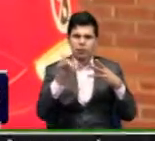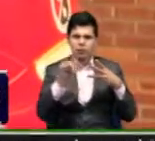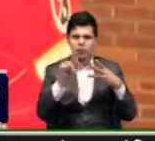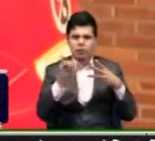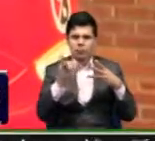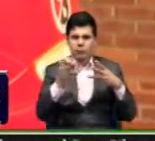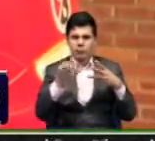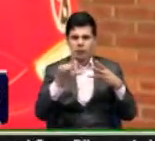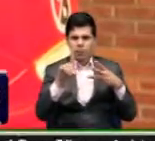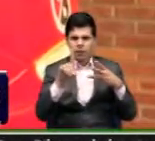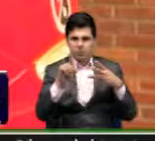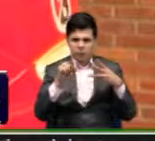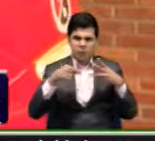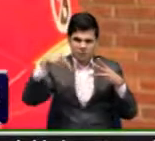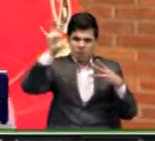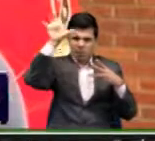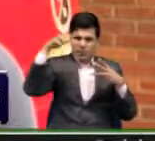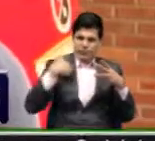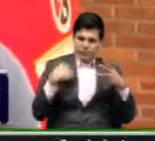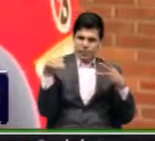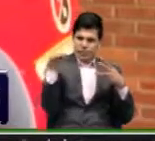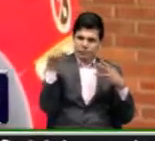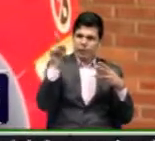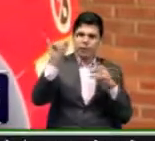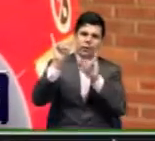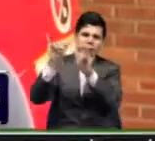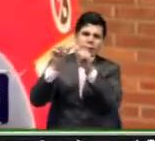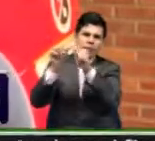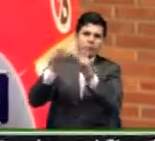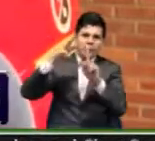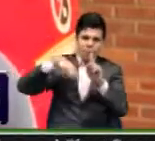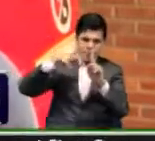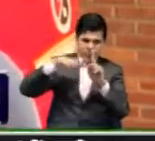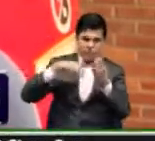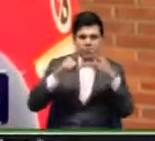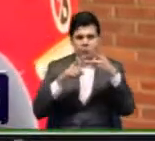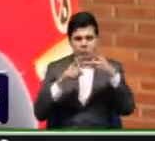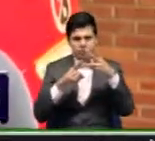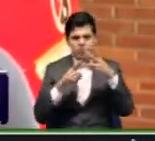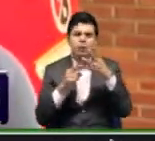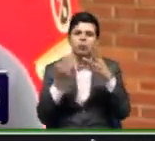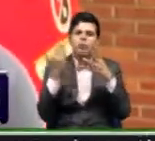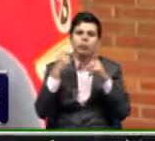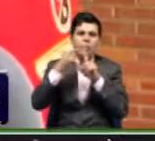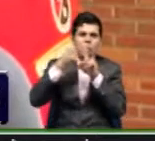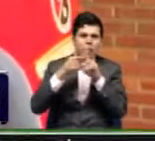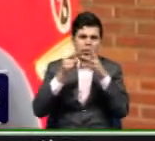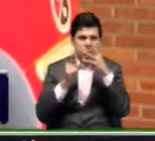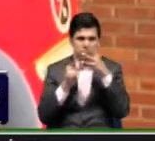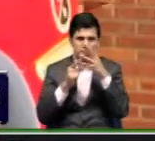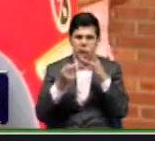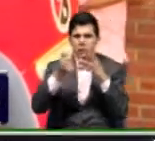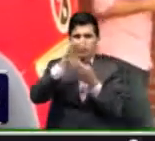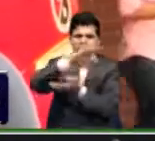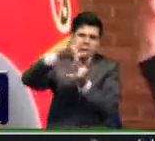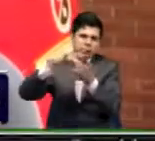Banfield fui a Argentina, estuve 3 meses, por ahí estuve en la reserva hace un mes, casi debuté allá, pero no